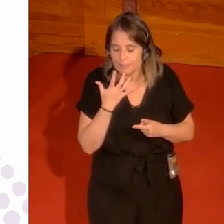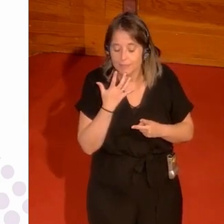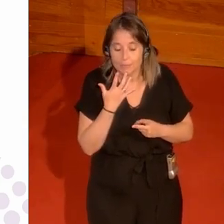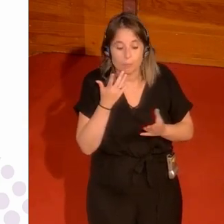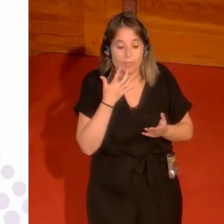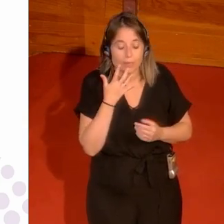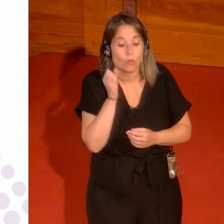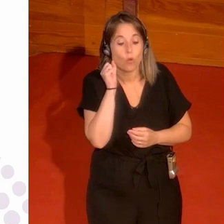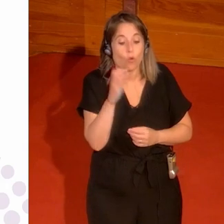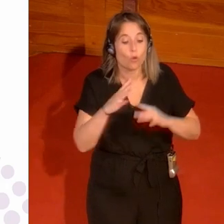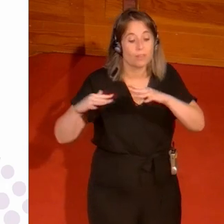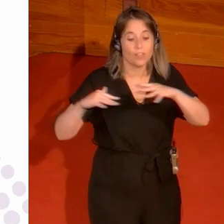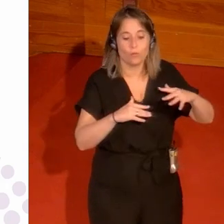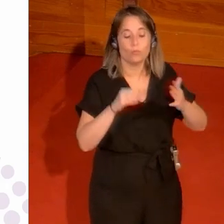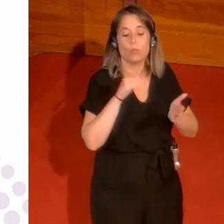Sí